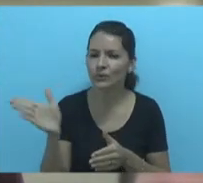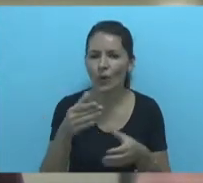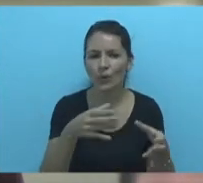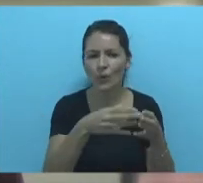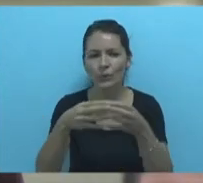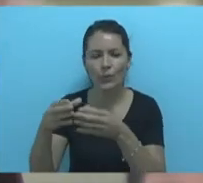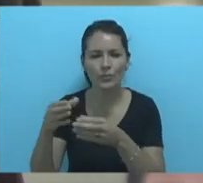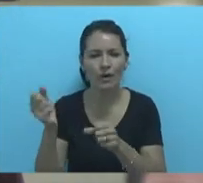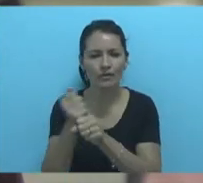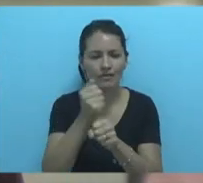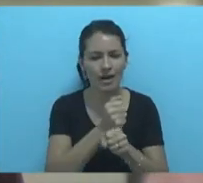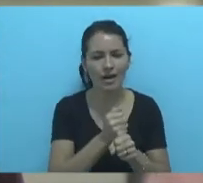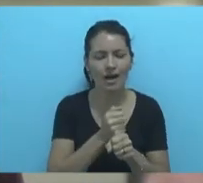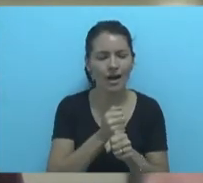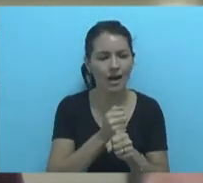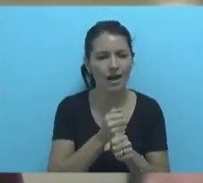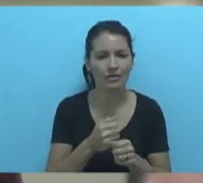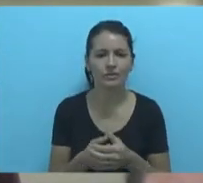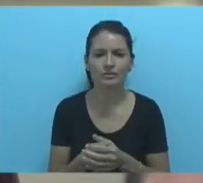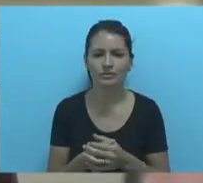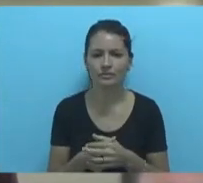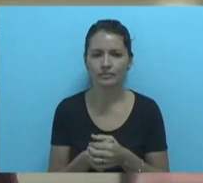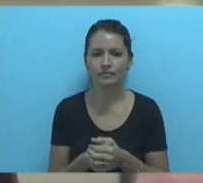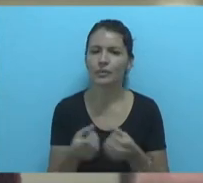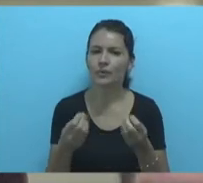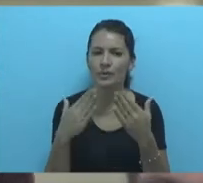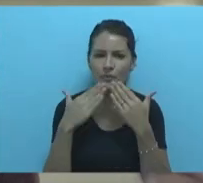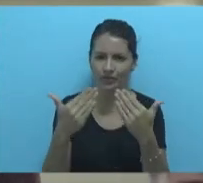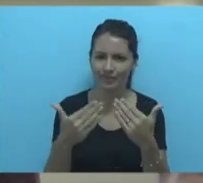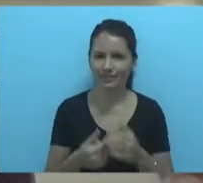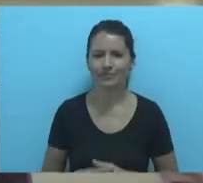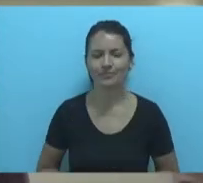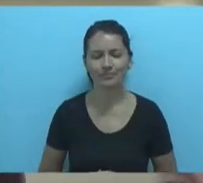la Comisión de Constitucionales y de Presupuesto y Hacienda. Muchas gracias.